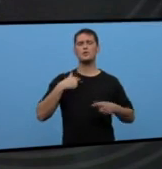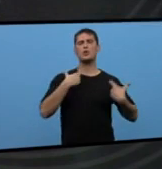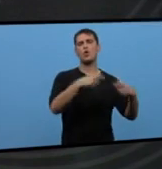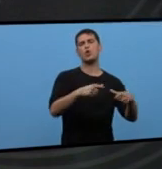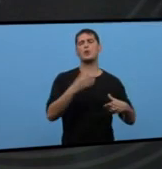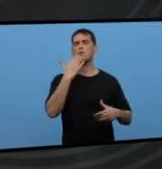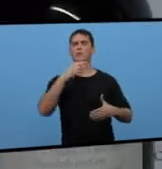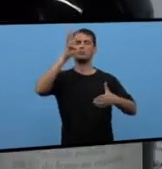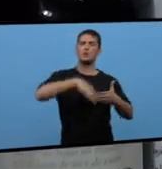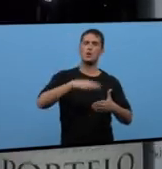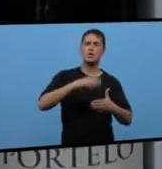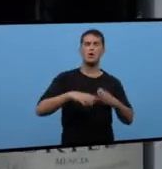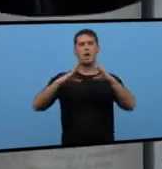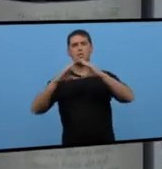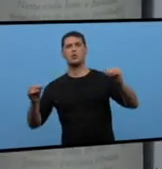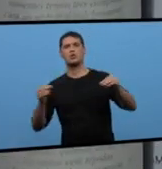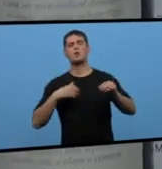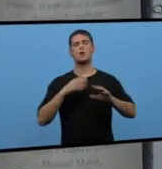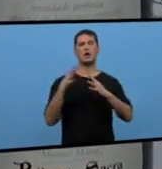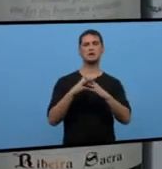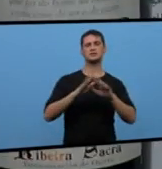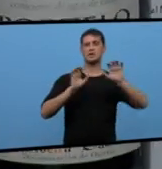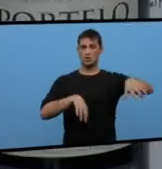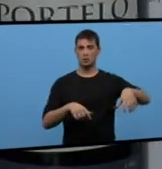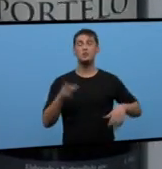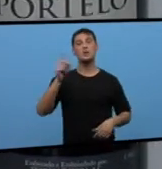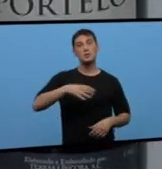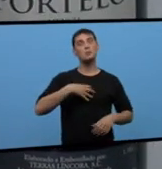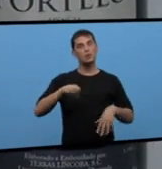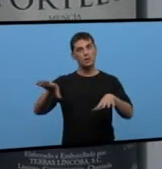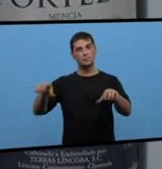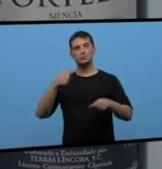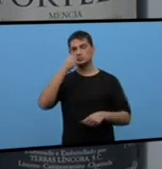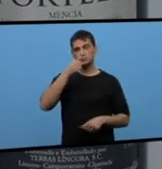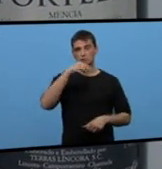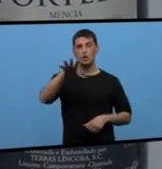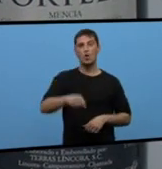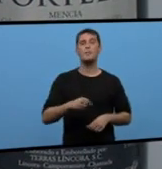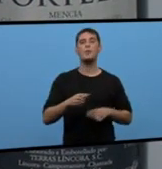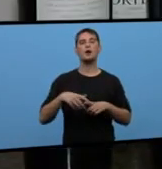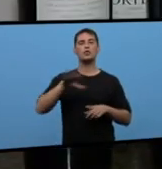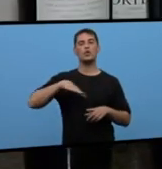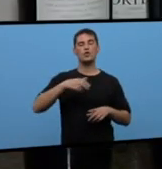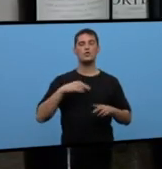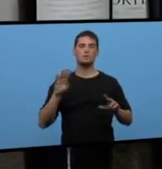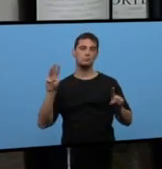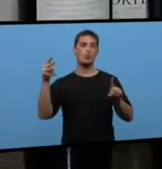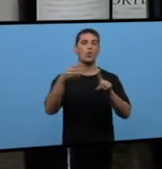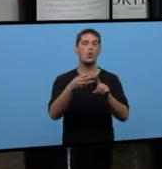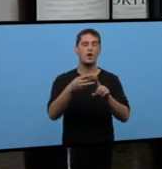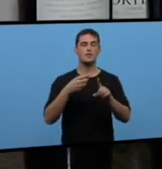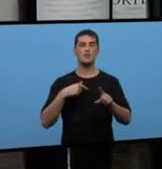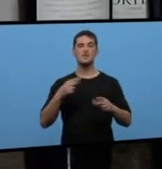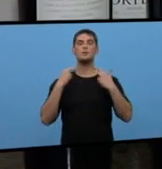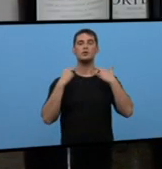como Cataluña, Andalucía e Castela León. Tamén podemos adquirir os seus caldos no supermercado online da Deputación Los Productos de Lugo.